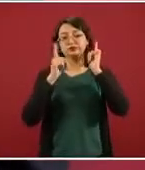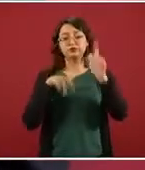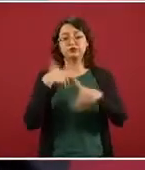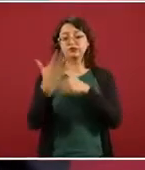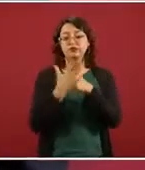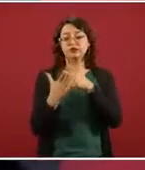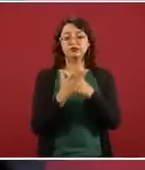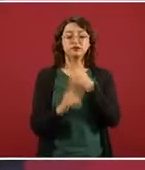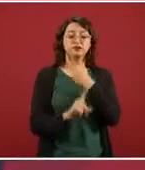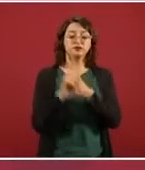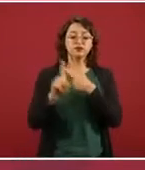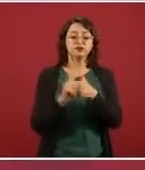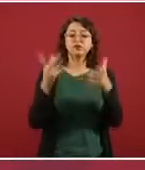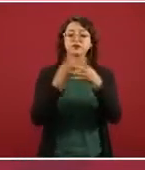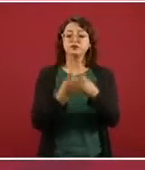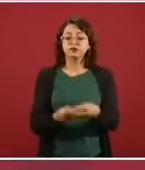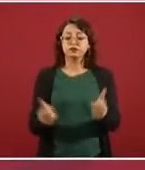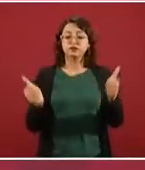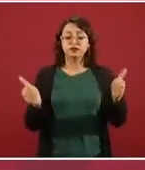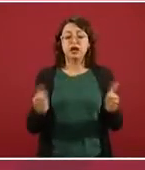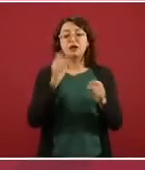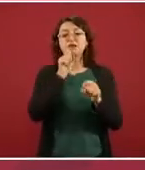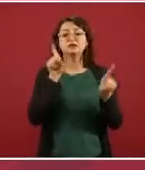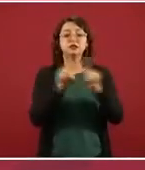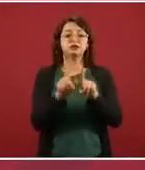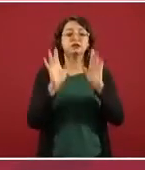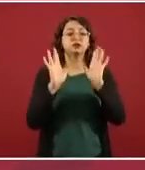di también la instrucción